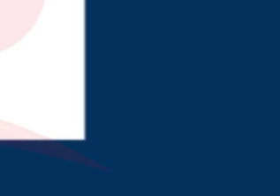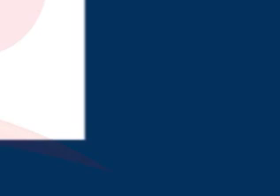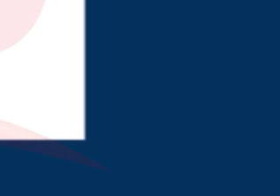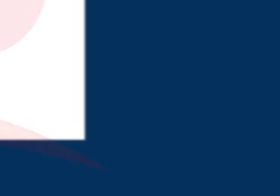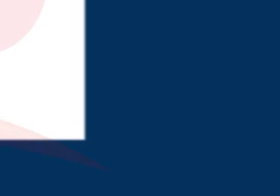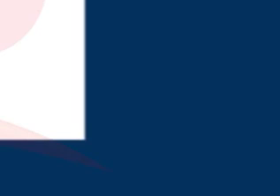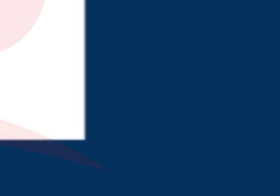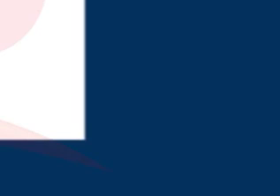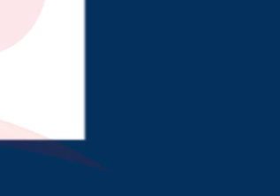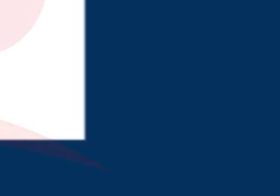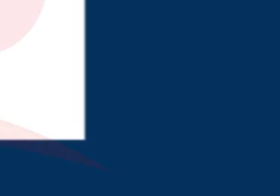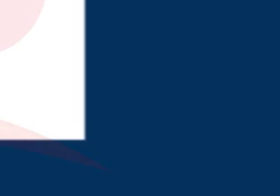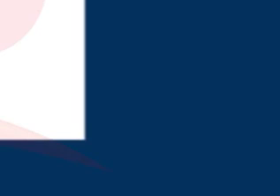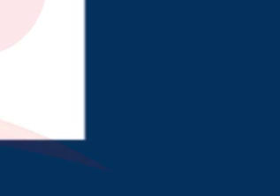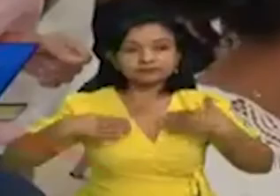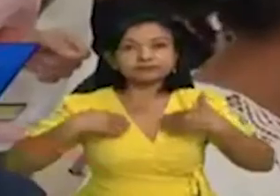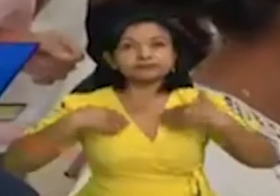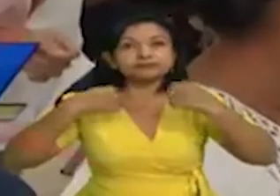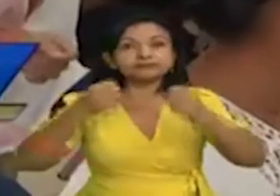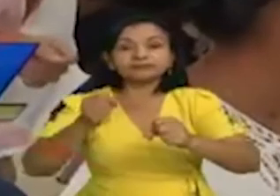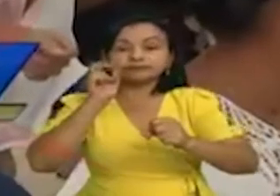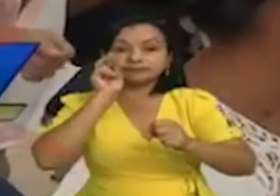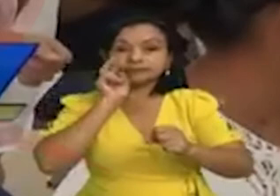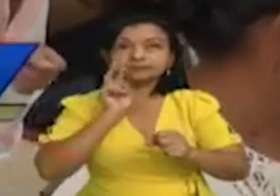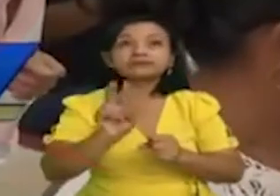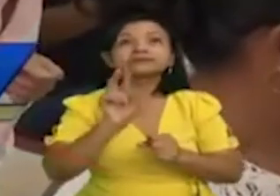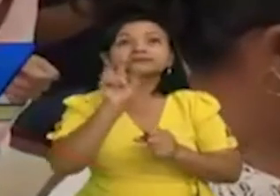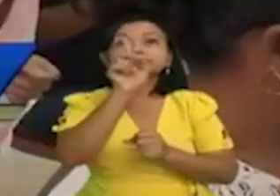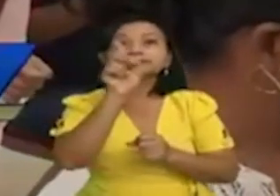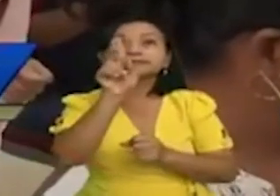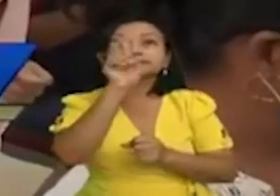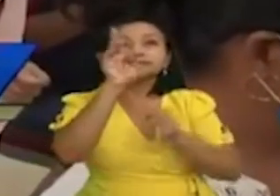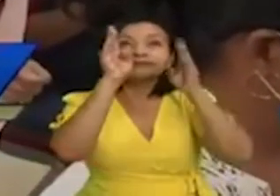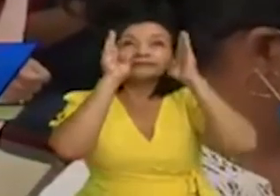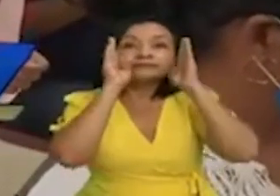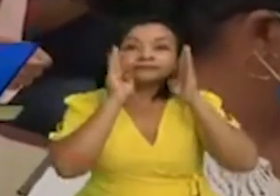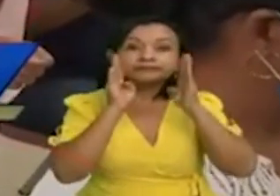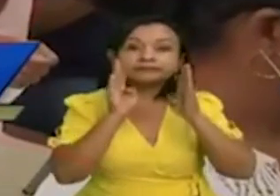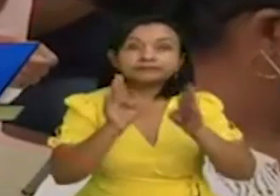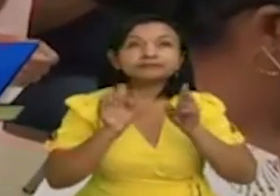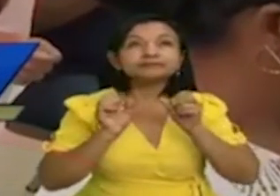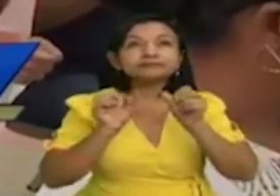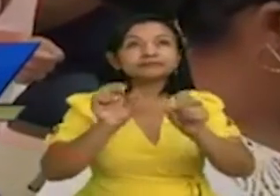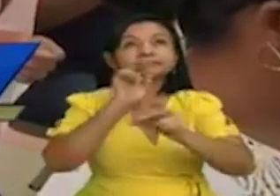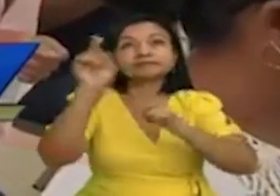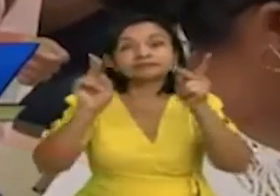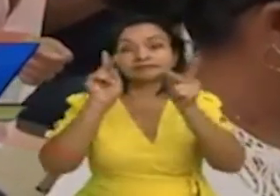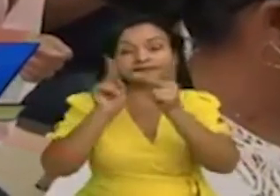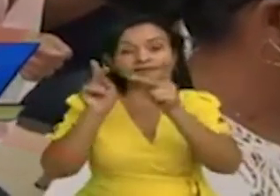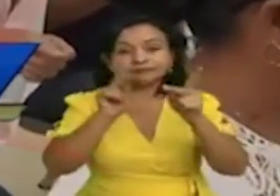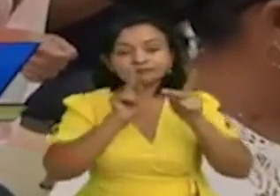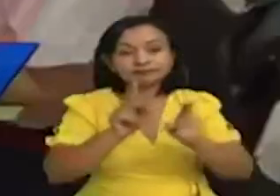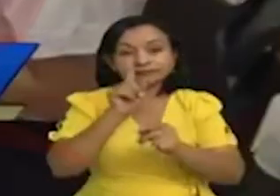seguir cumpliendo con todas las medidas. En cuanto a la vacunación contra la influenza, la vocera del gobierno dijo que ya van con la